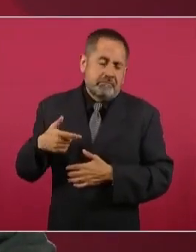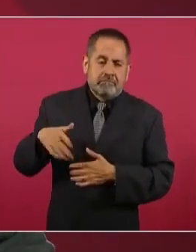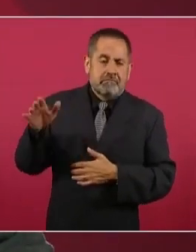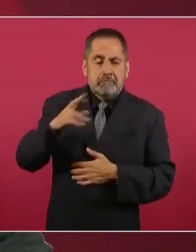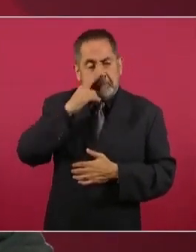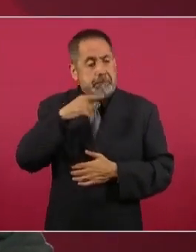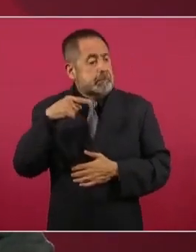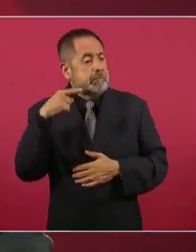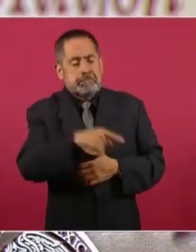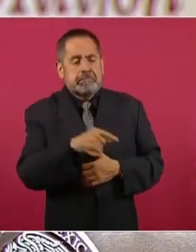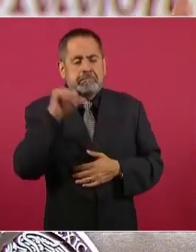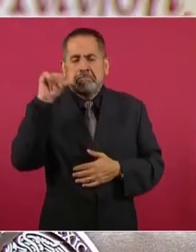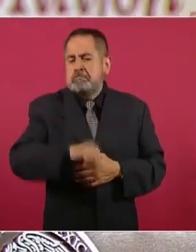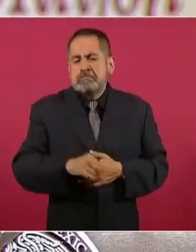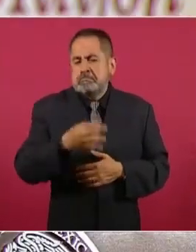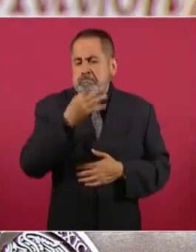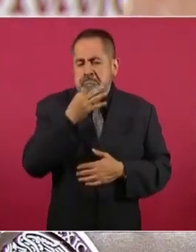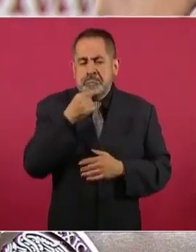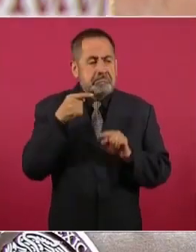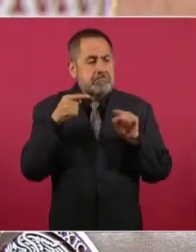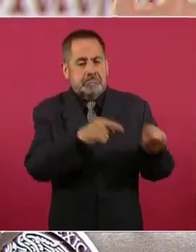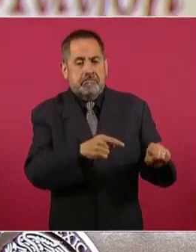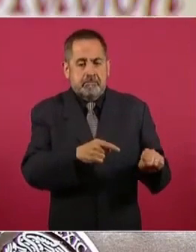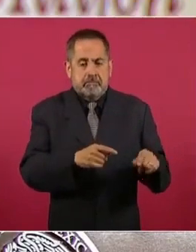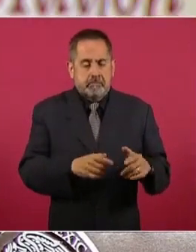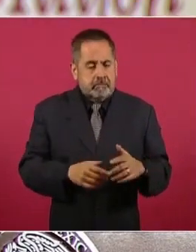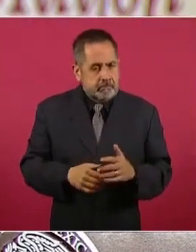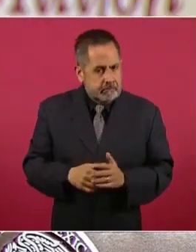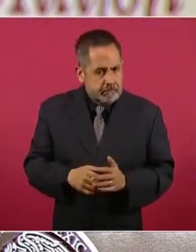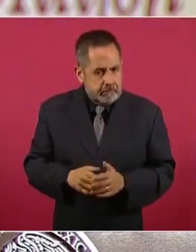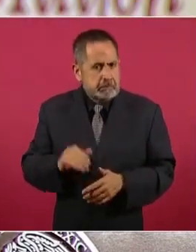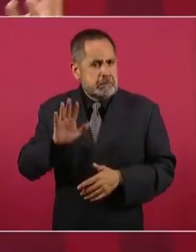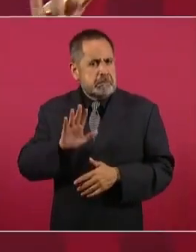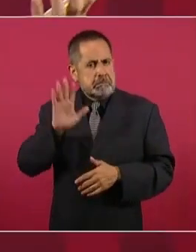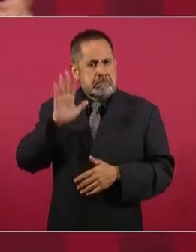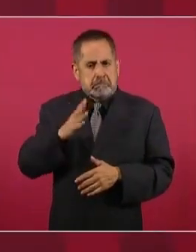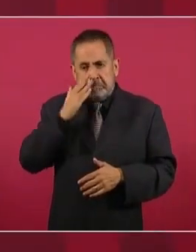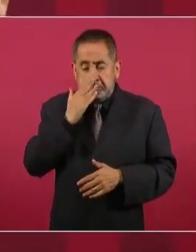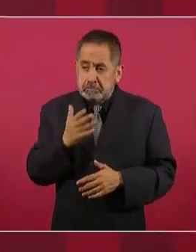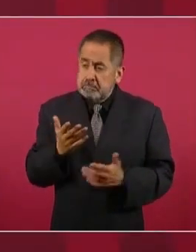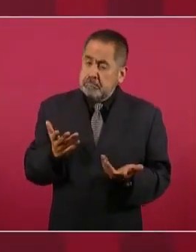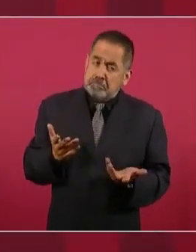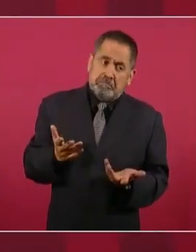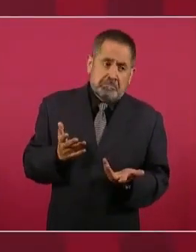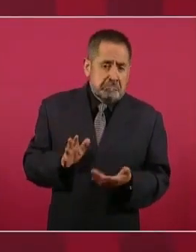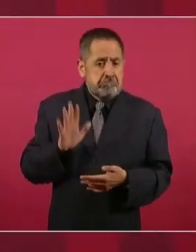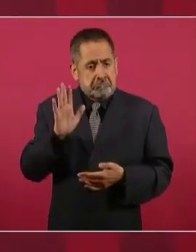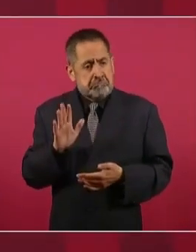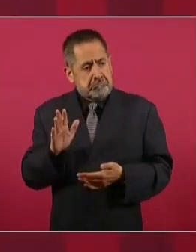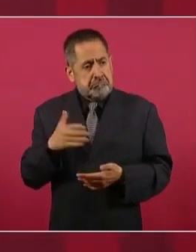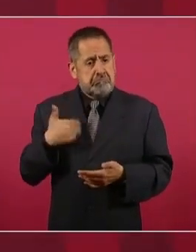instituciones públicas. Entonces la fórmula parecía genial, ¿no? La población